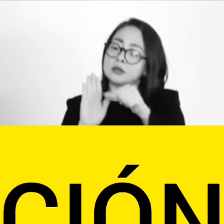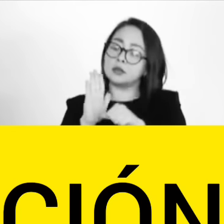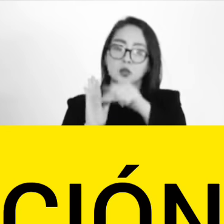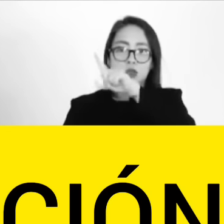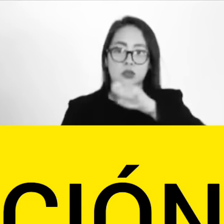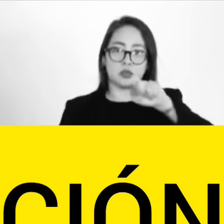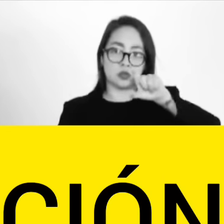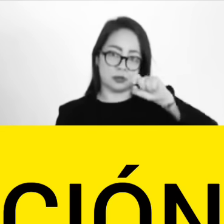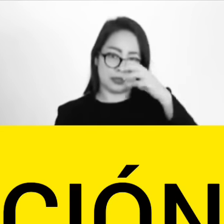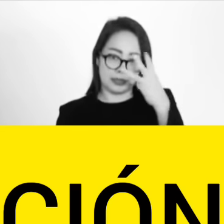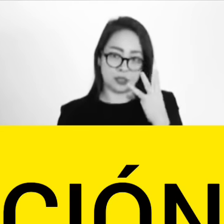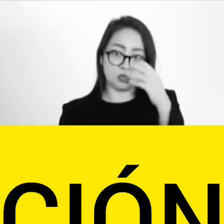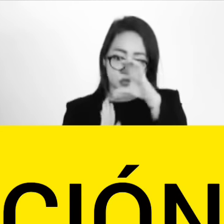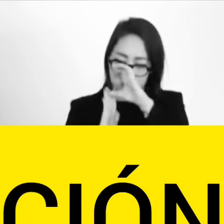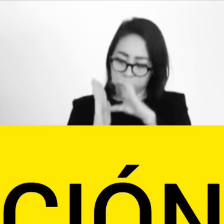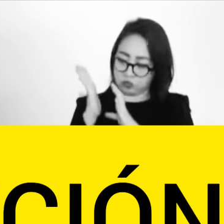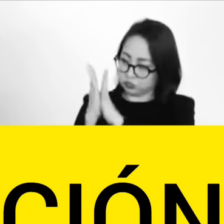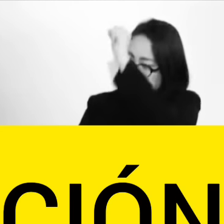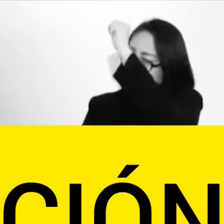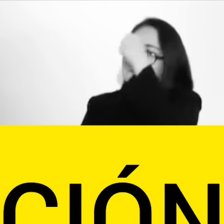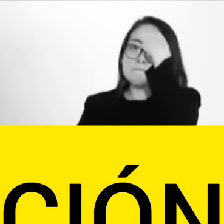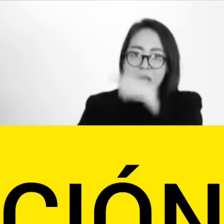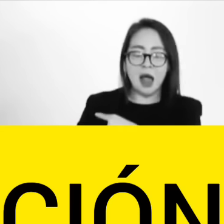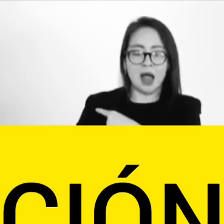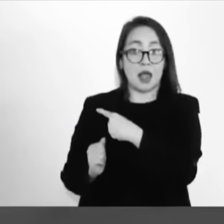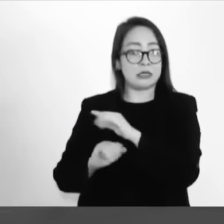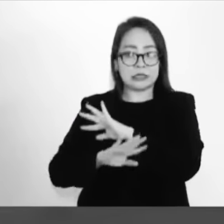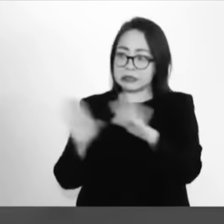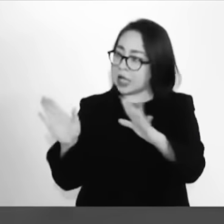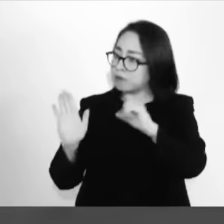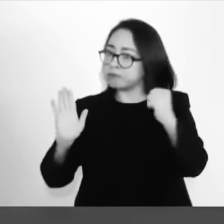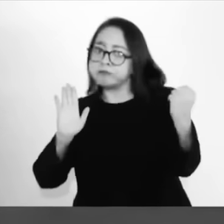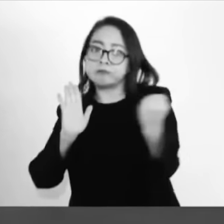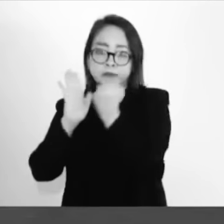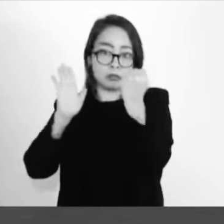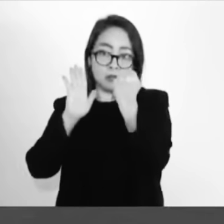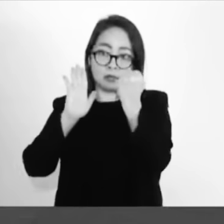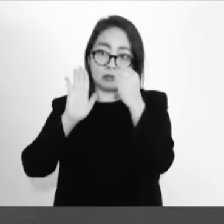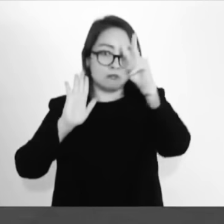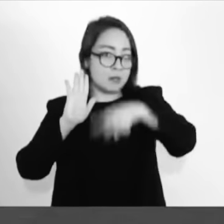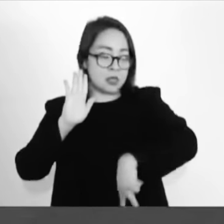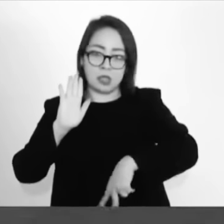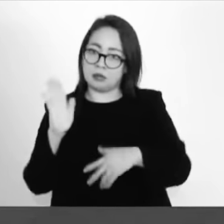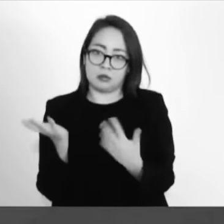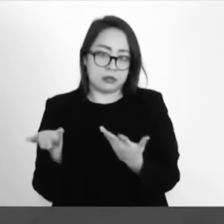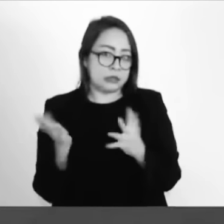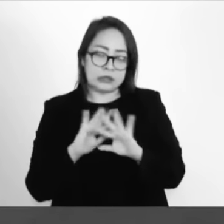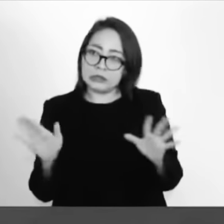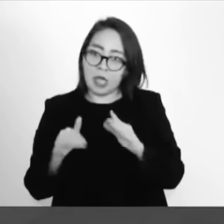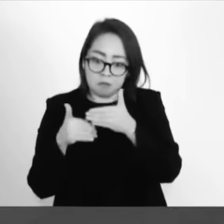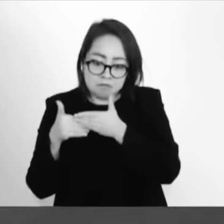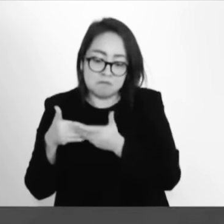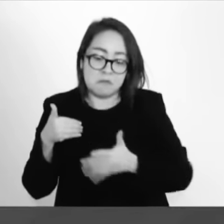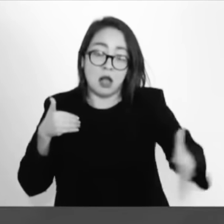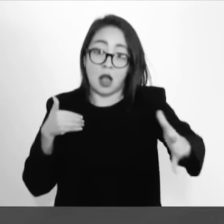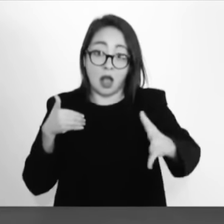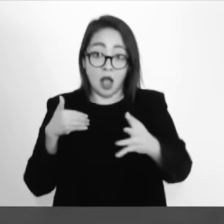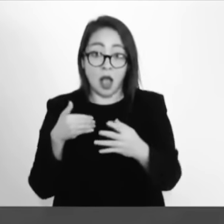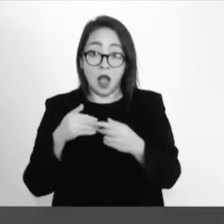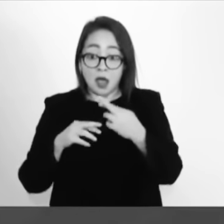Constitución para que se establezca que nunca, jamás va a aumentar el